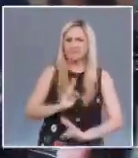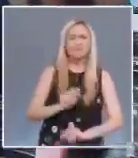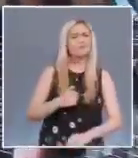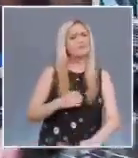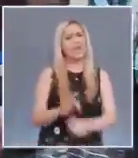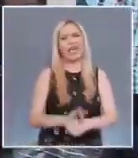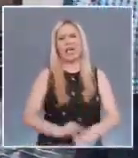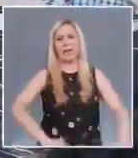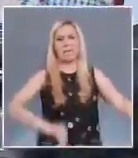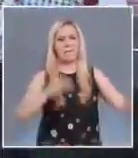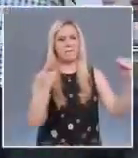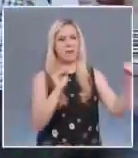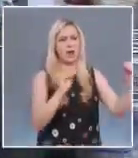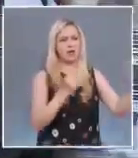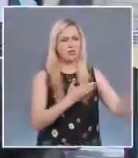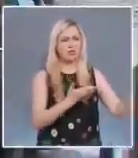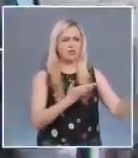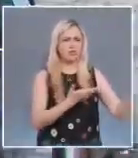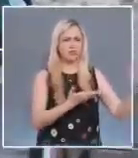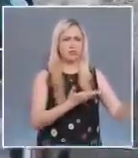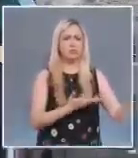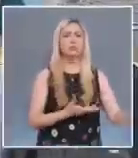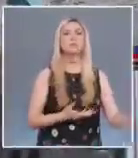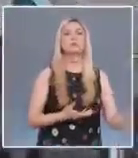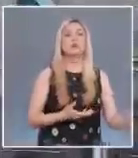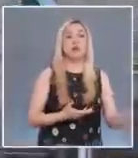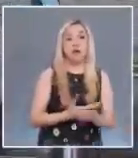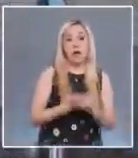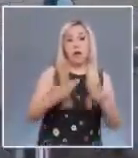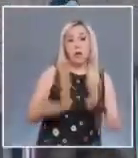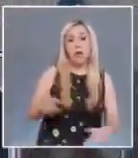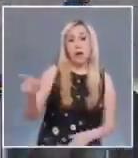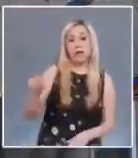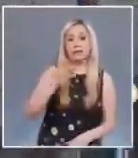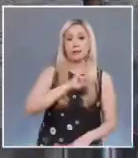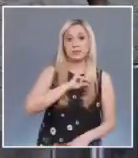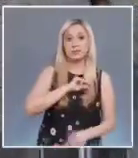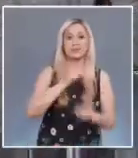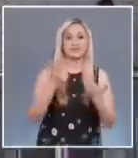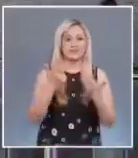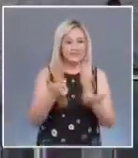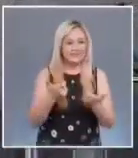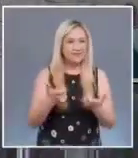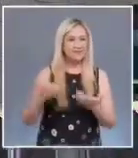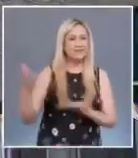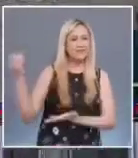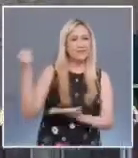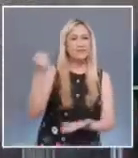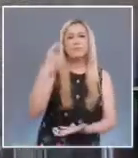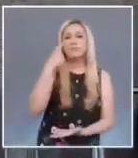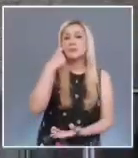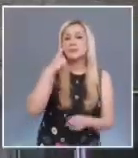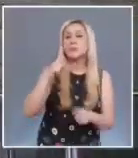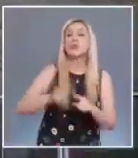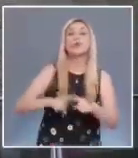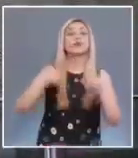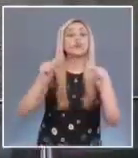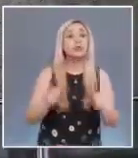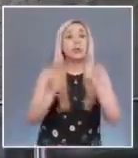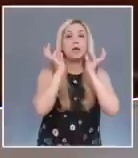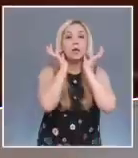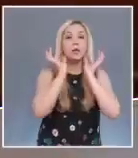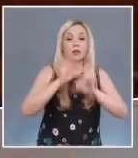que la unidad especializada en análisis financiero, entre otros temas, diera información sobre el destino de las joyas